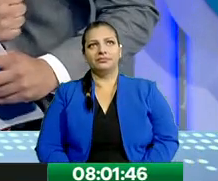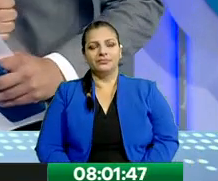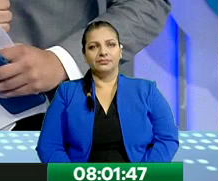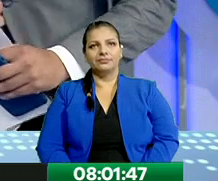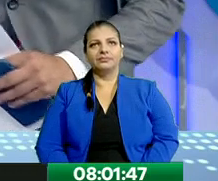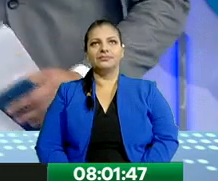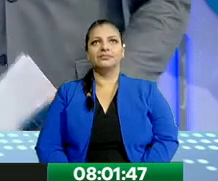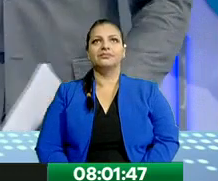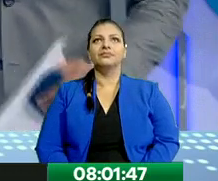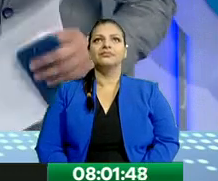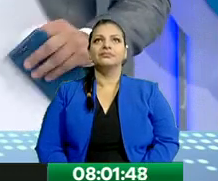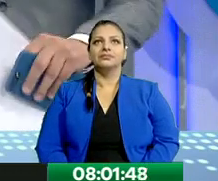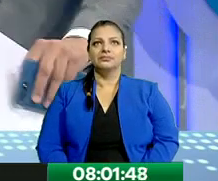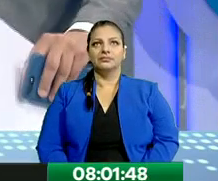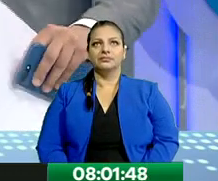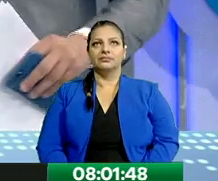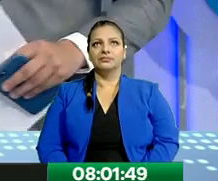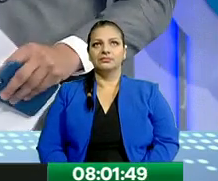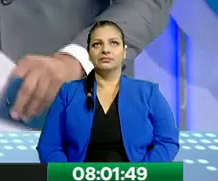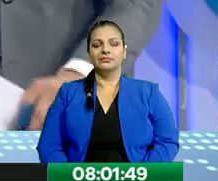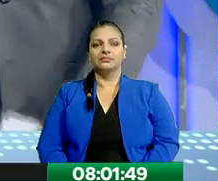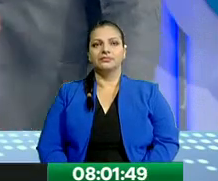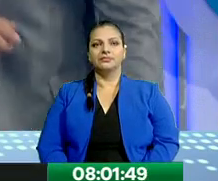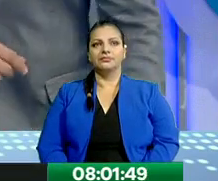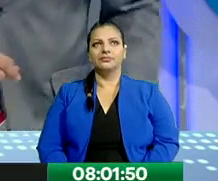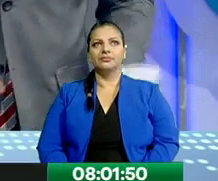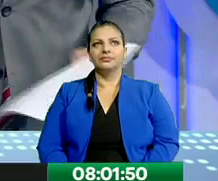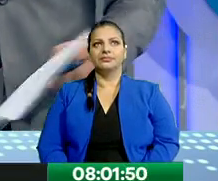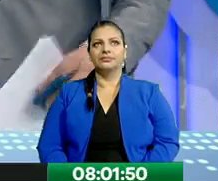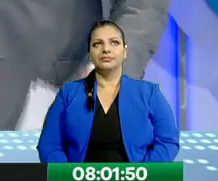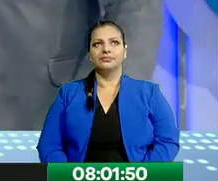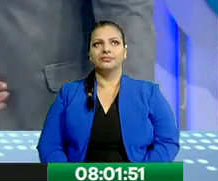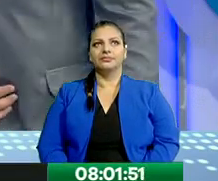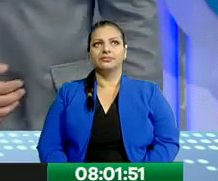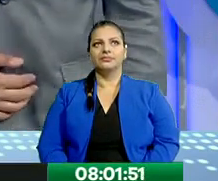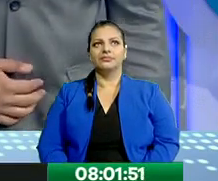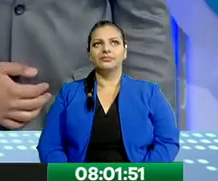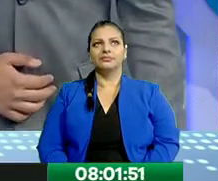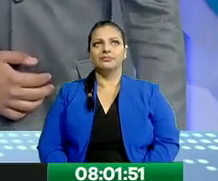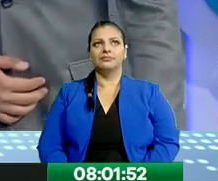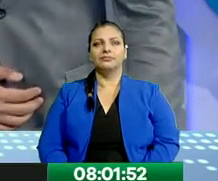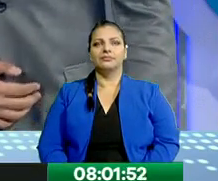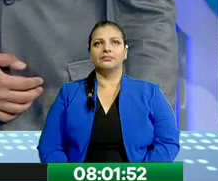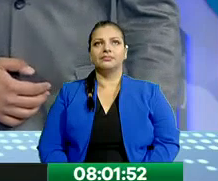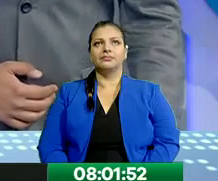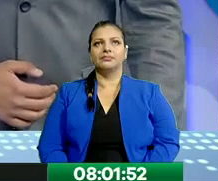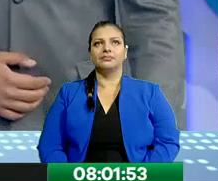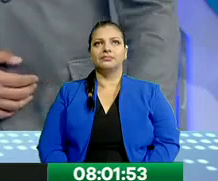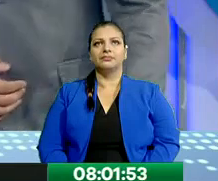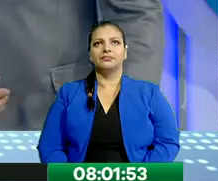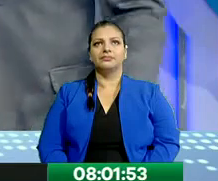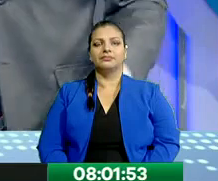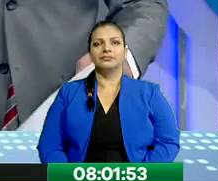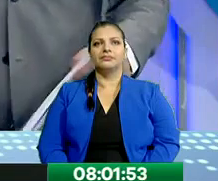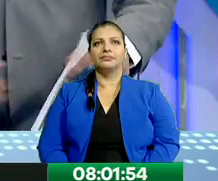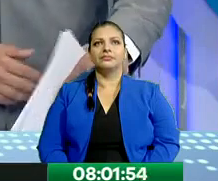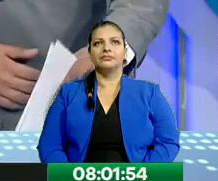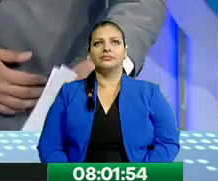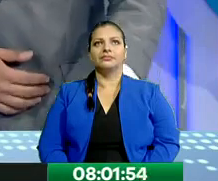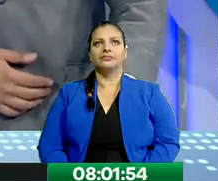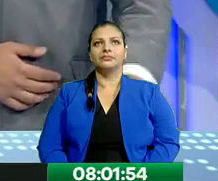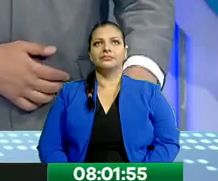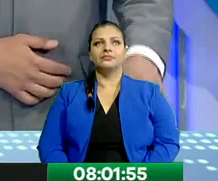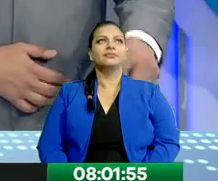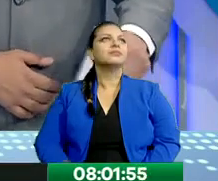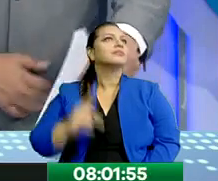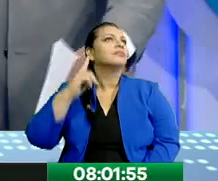Sí hace, sí hace. De cierre, se va al cierre cuando juega pelota. Directo. ¿Ah? A